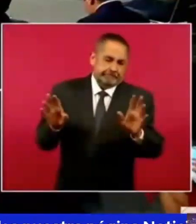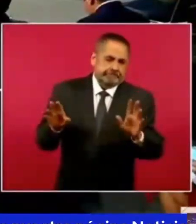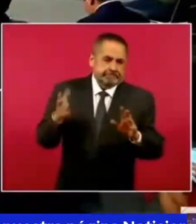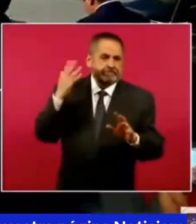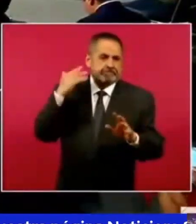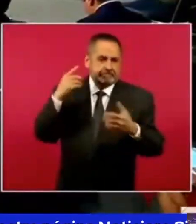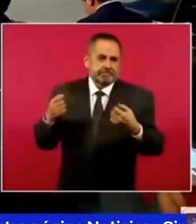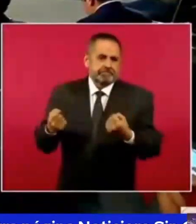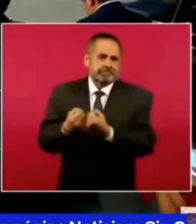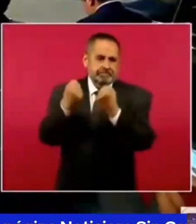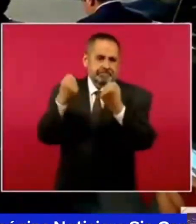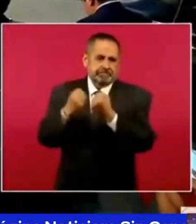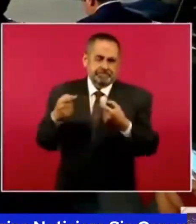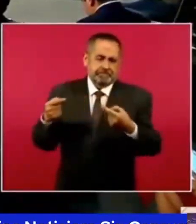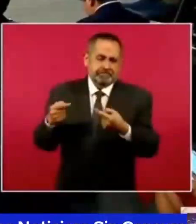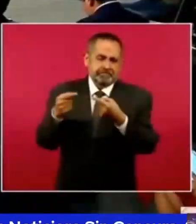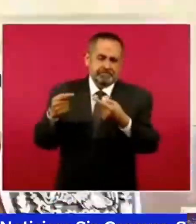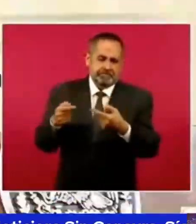produjo